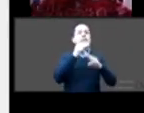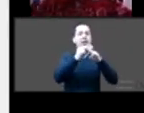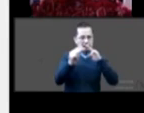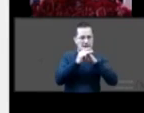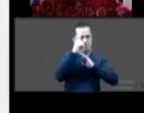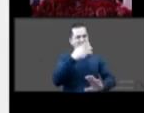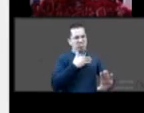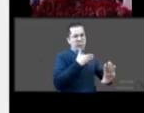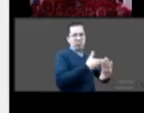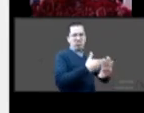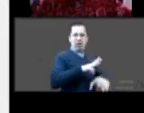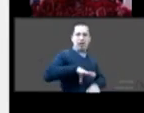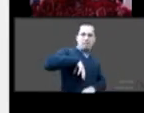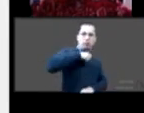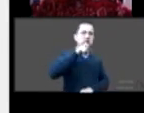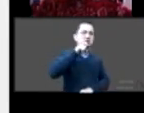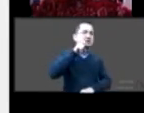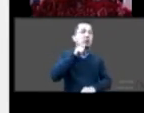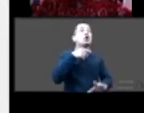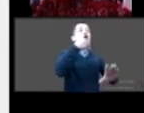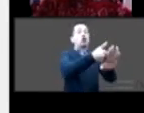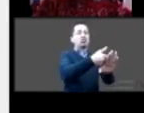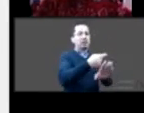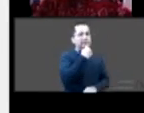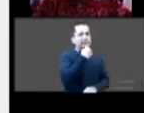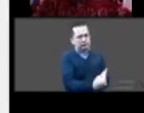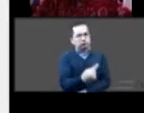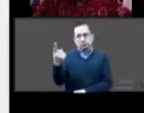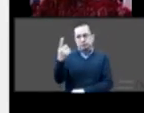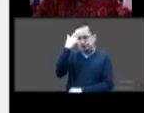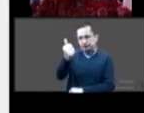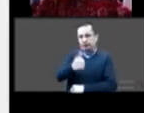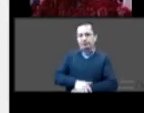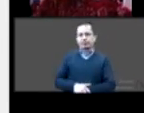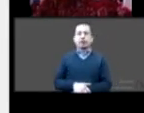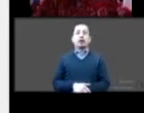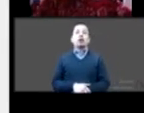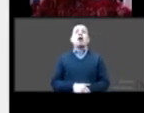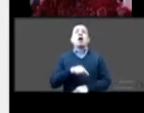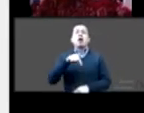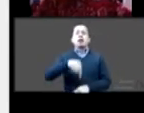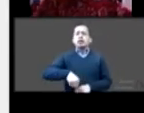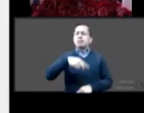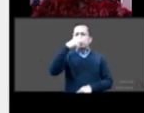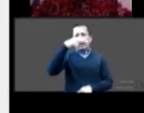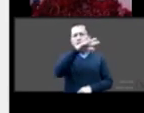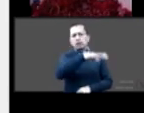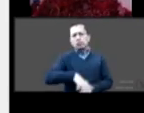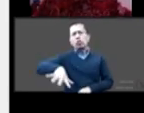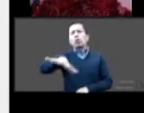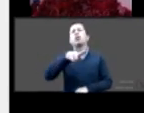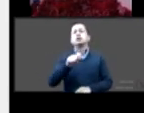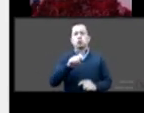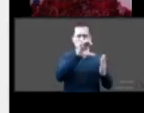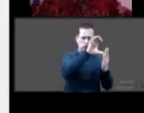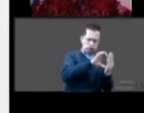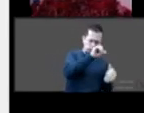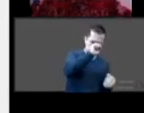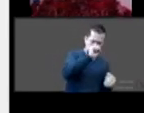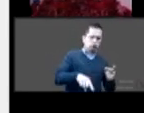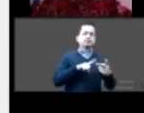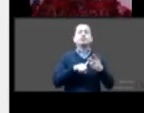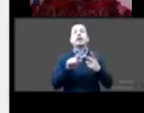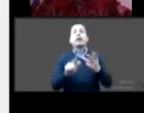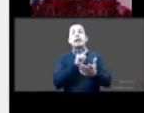el ámbito nacional, bueno, nosotros contamos con la Constitución General, la Ley de Derecho de